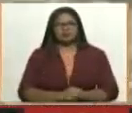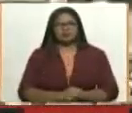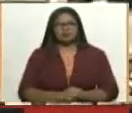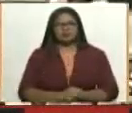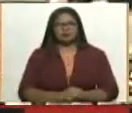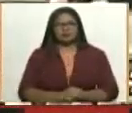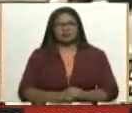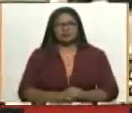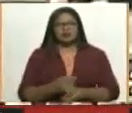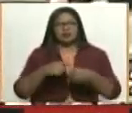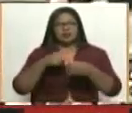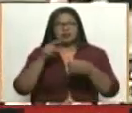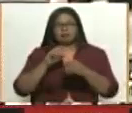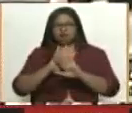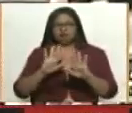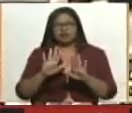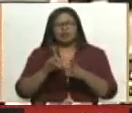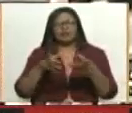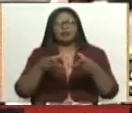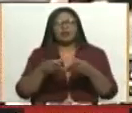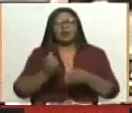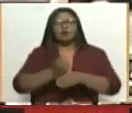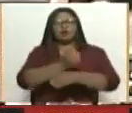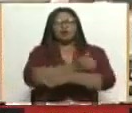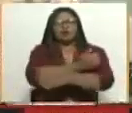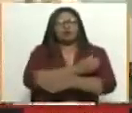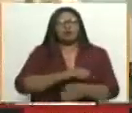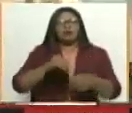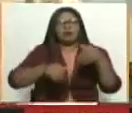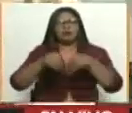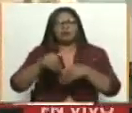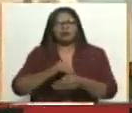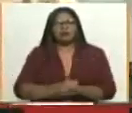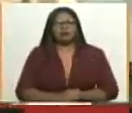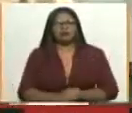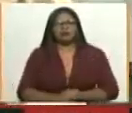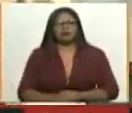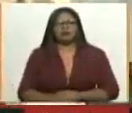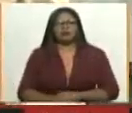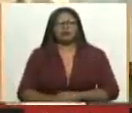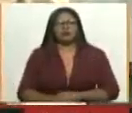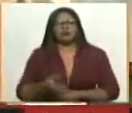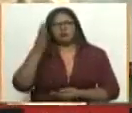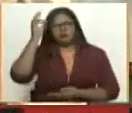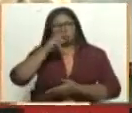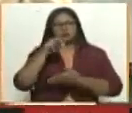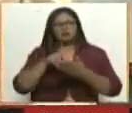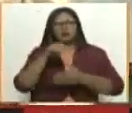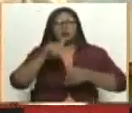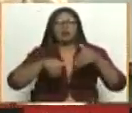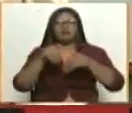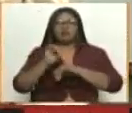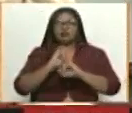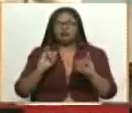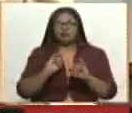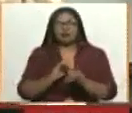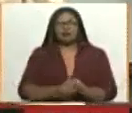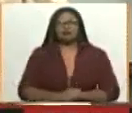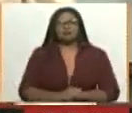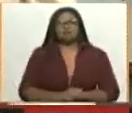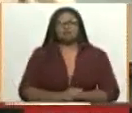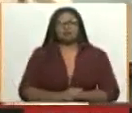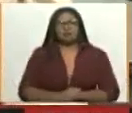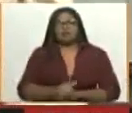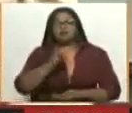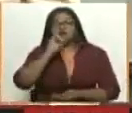Seguidamente, retiro de las autoridades electorales. Escuchaban declaraciones del presidente del Consejo Nacional Electoral, Pedro Calzadilla, quien